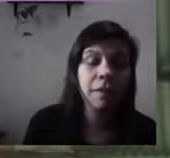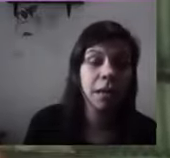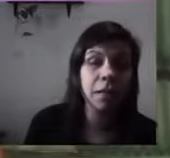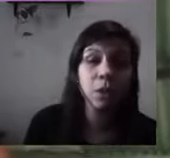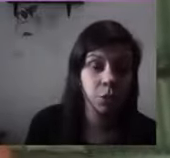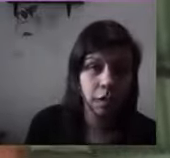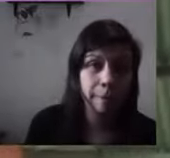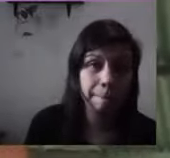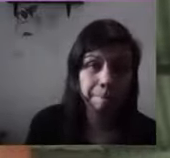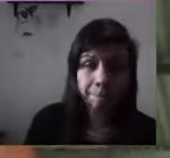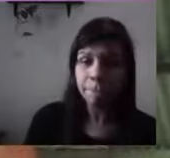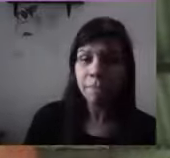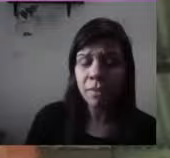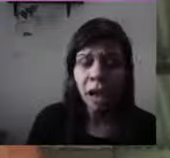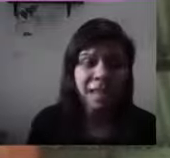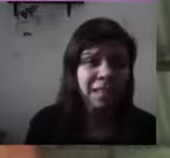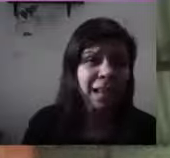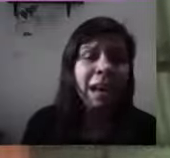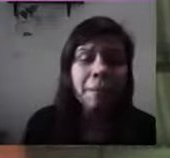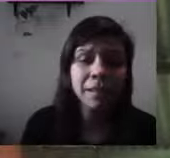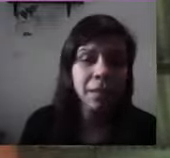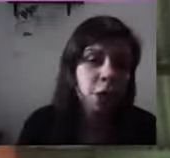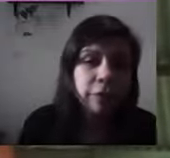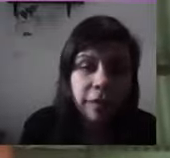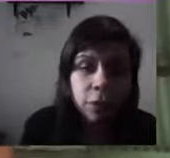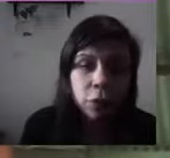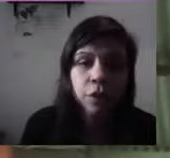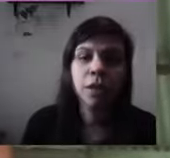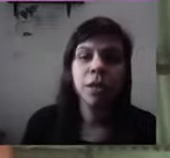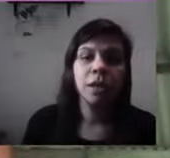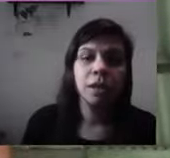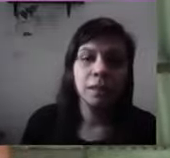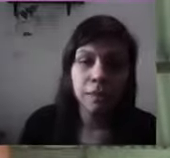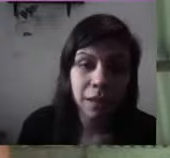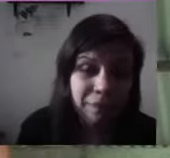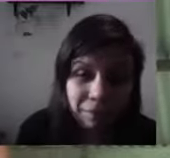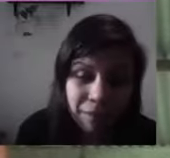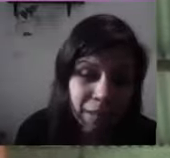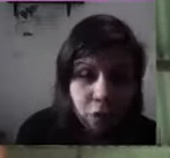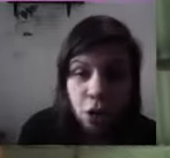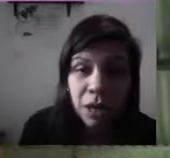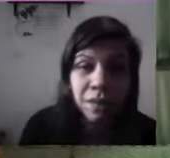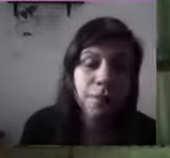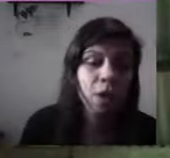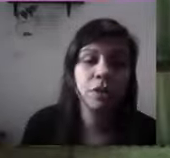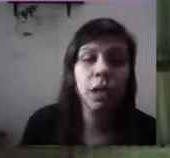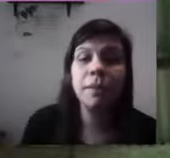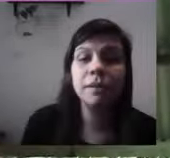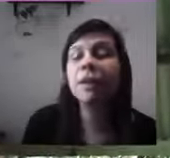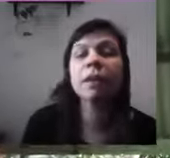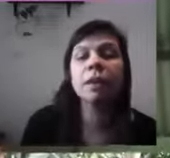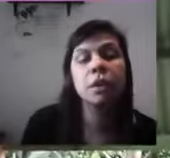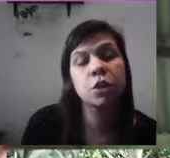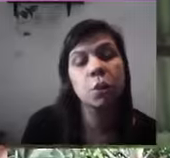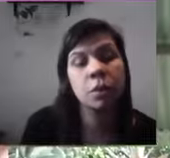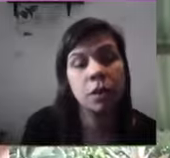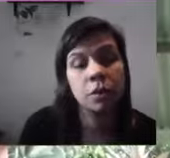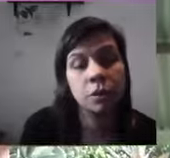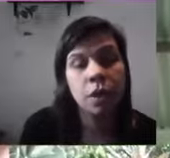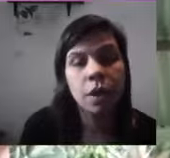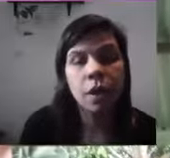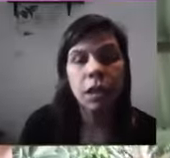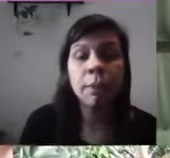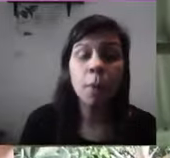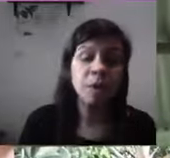bienestar social. Al sentar las bases de conflictos, tensiones y violaciones masivas de derechos